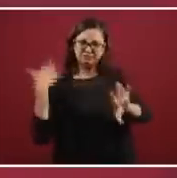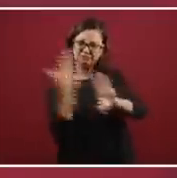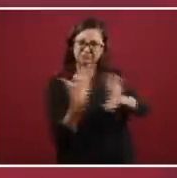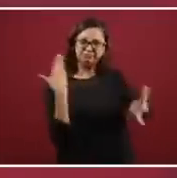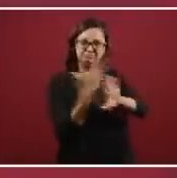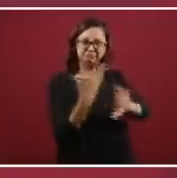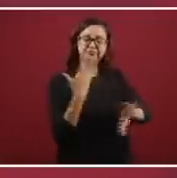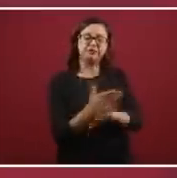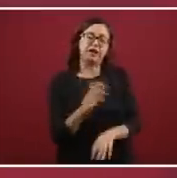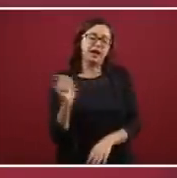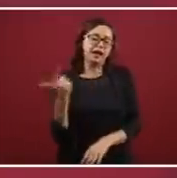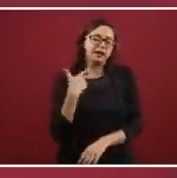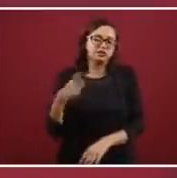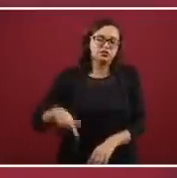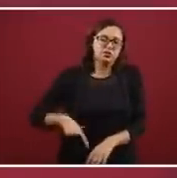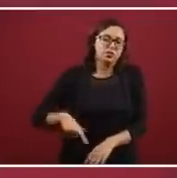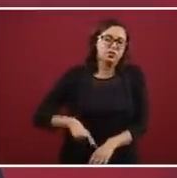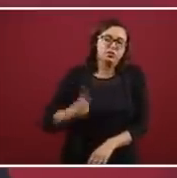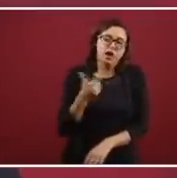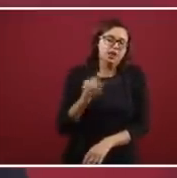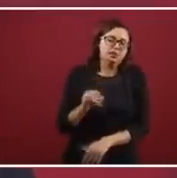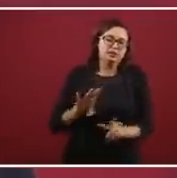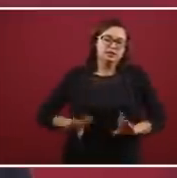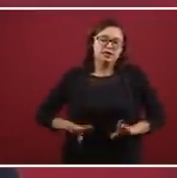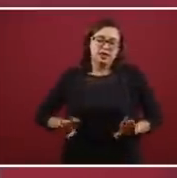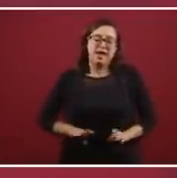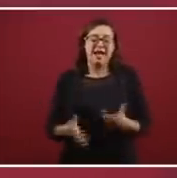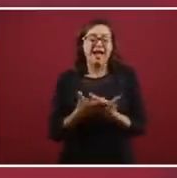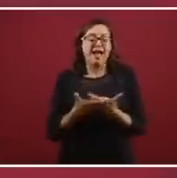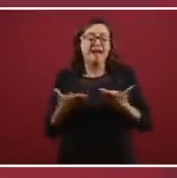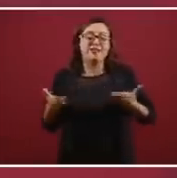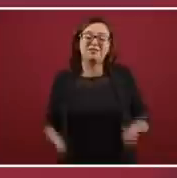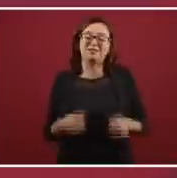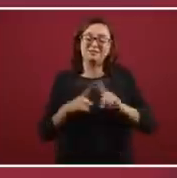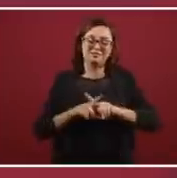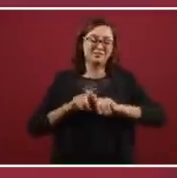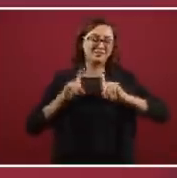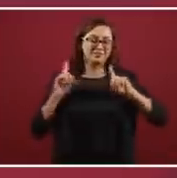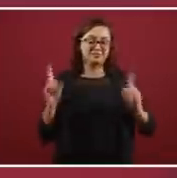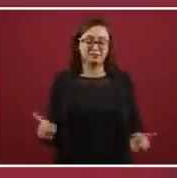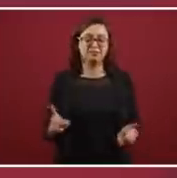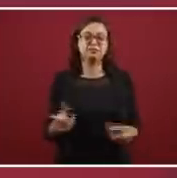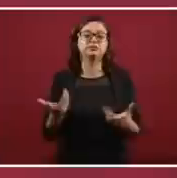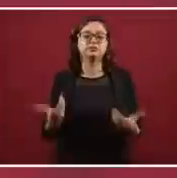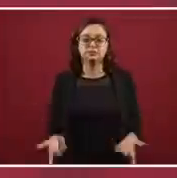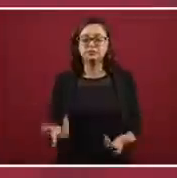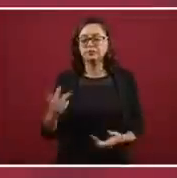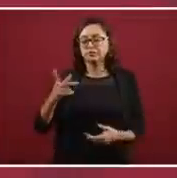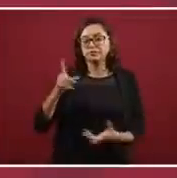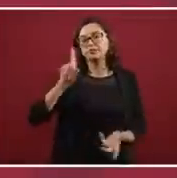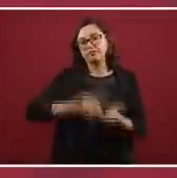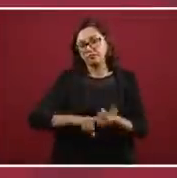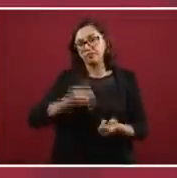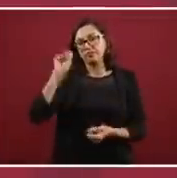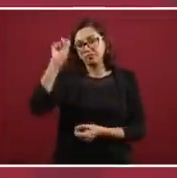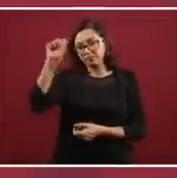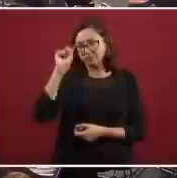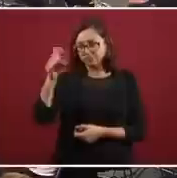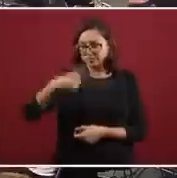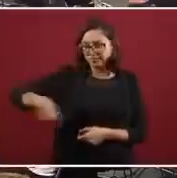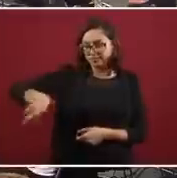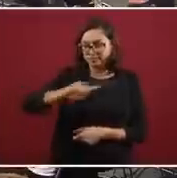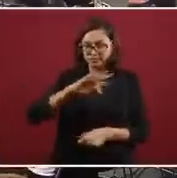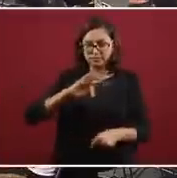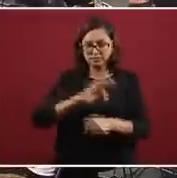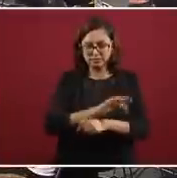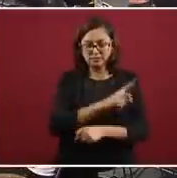distintos. Que los trabajadores ayuden para que haya democracia sindical. Y la segunda pregunta,